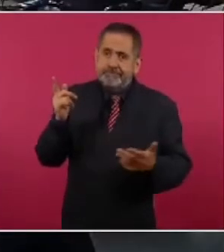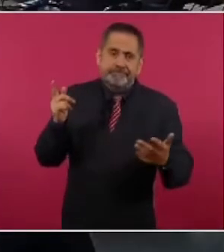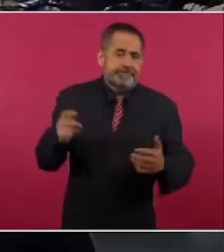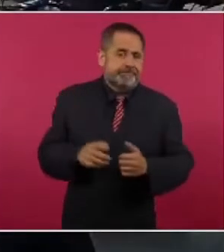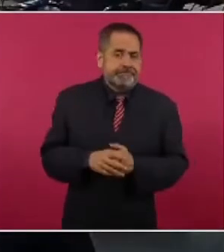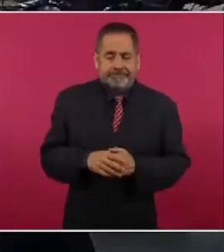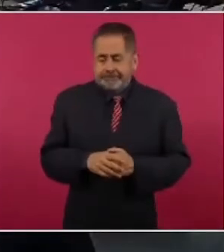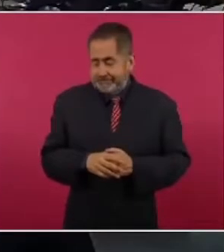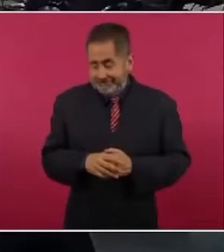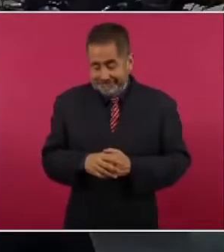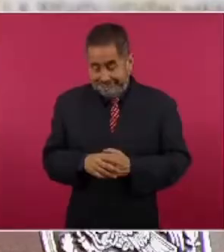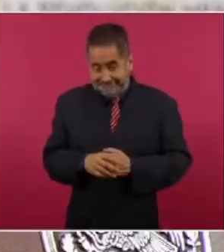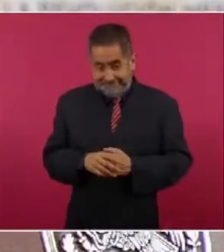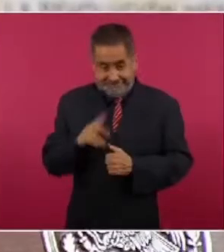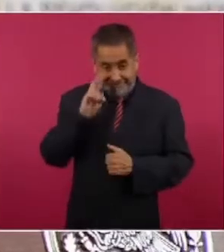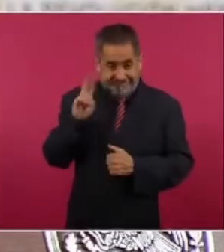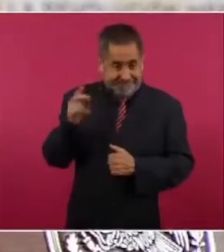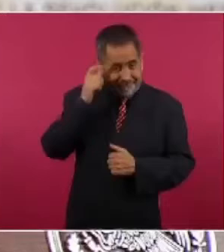y es